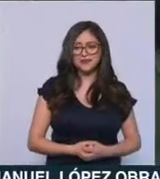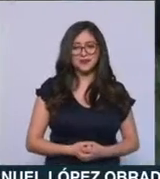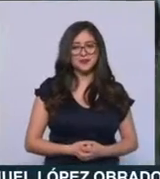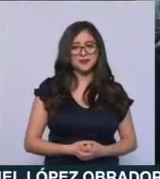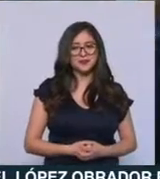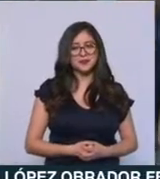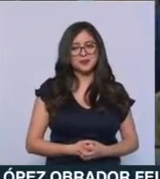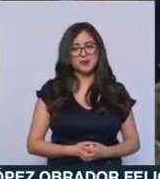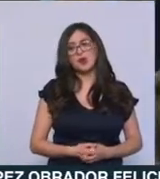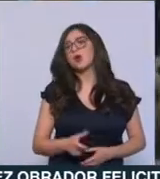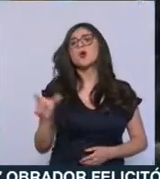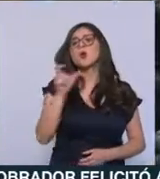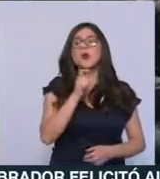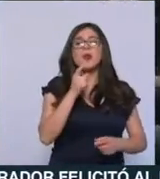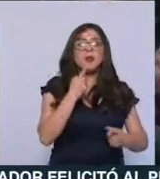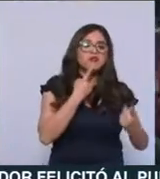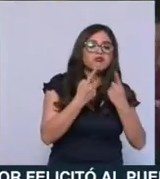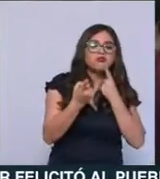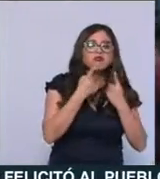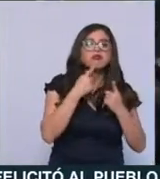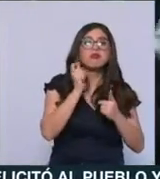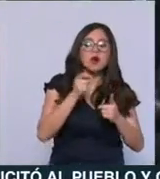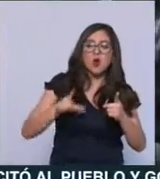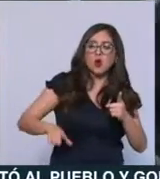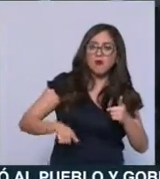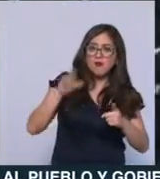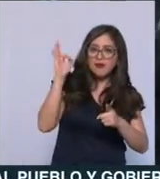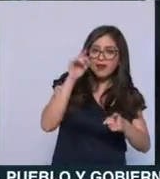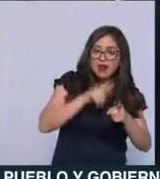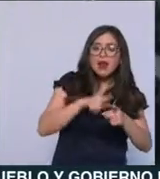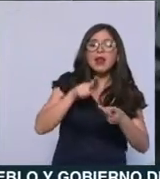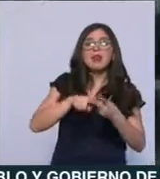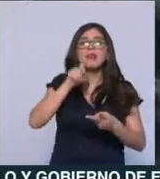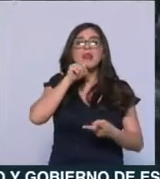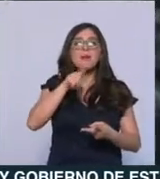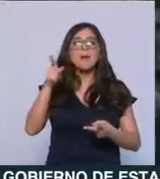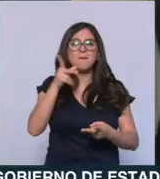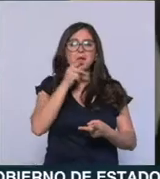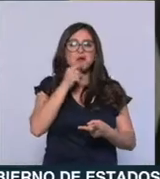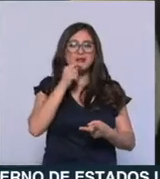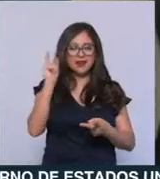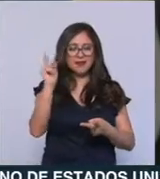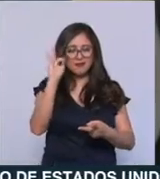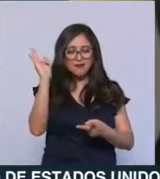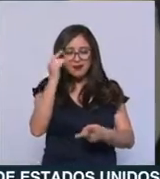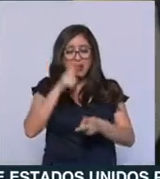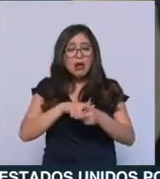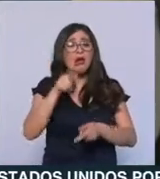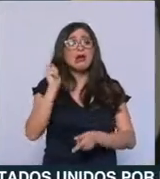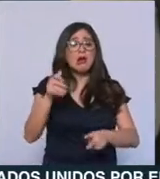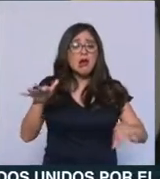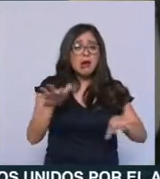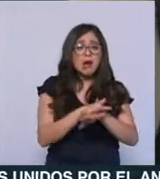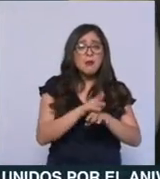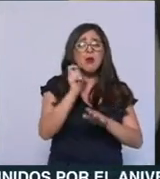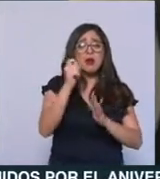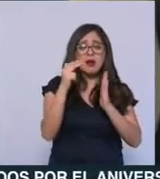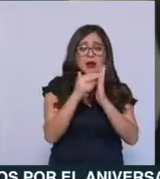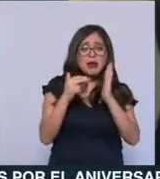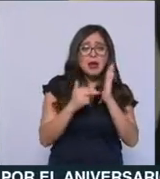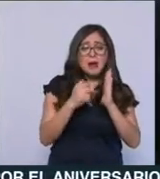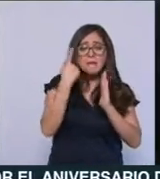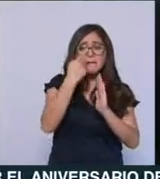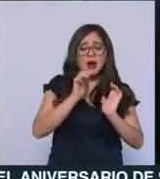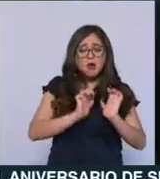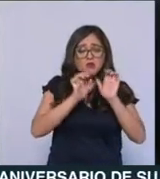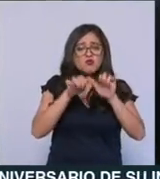En el proceso de negociación que se tiene entre el gobierno federal y policías federales, no habrá ningún margen de modificación en los requisitos de acceso a la